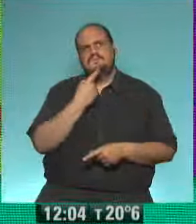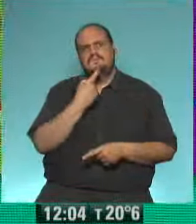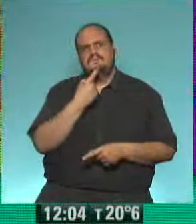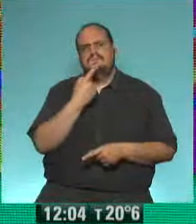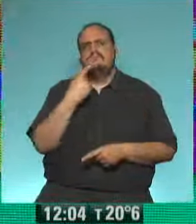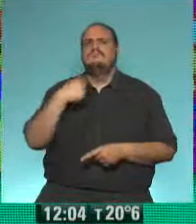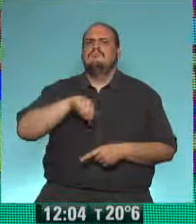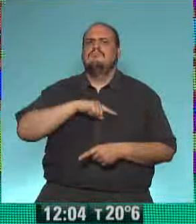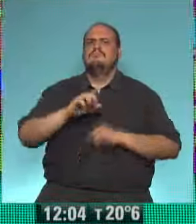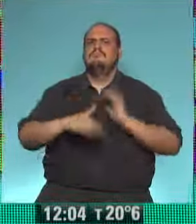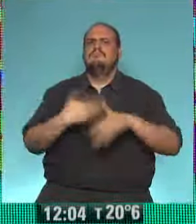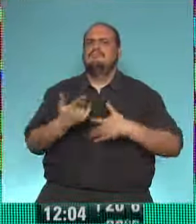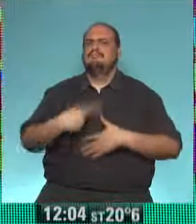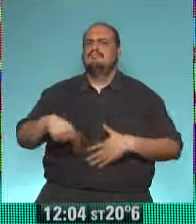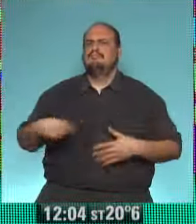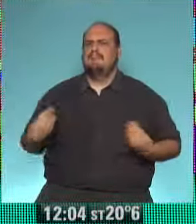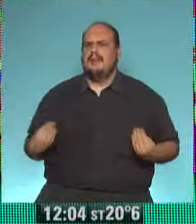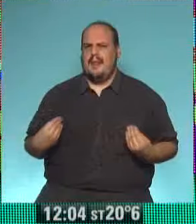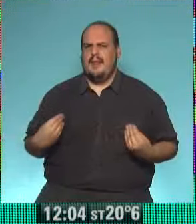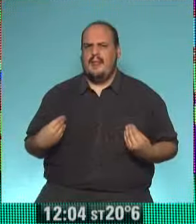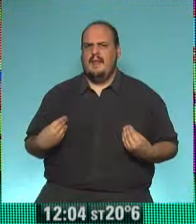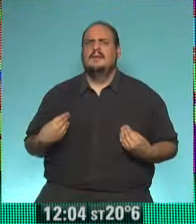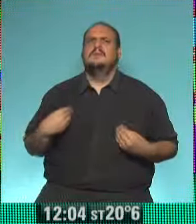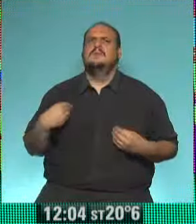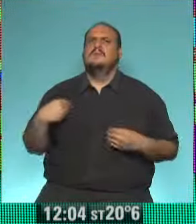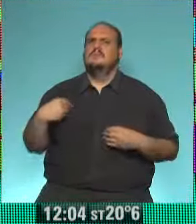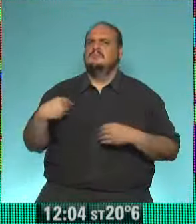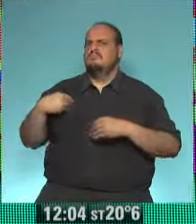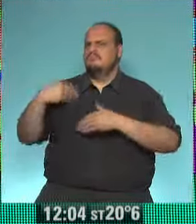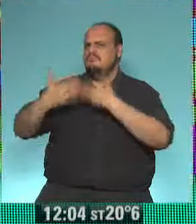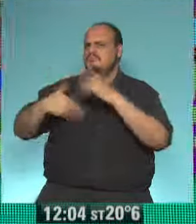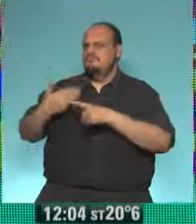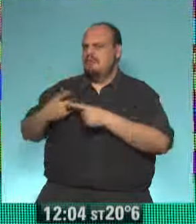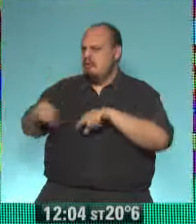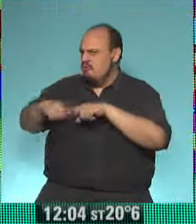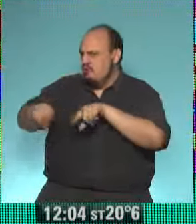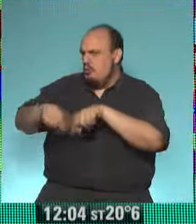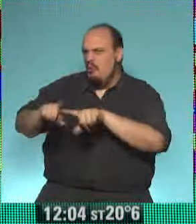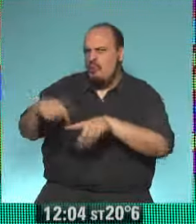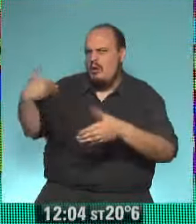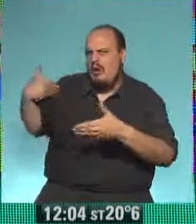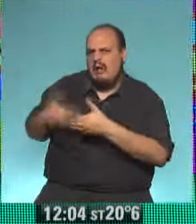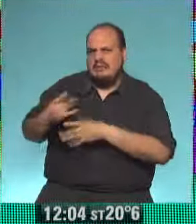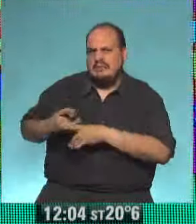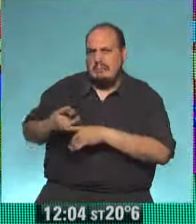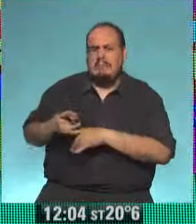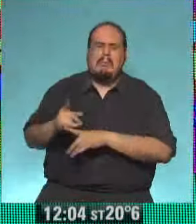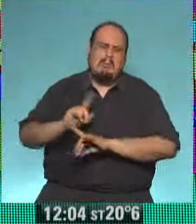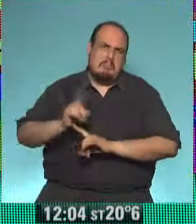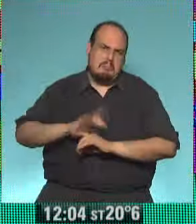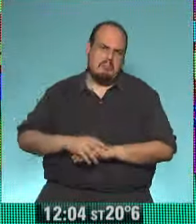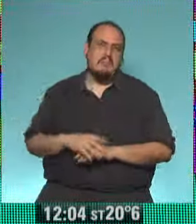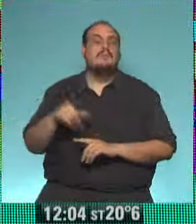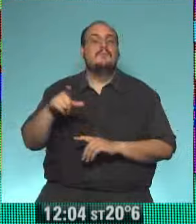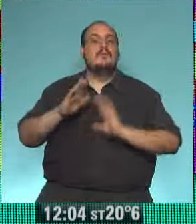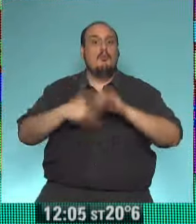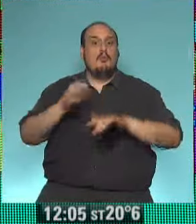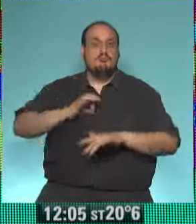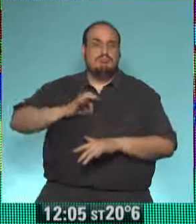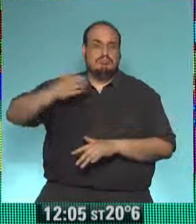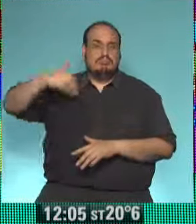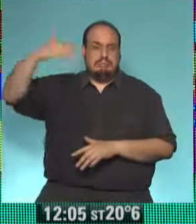jugamos toda la semana y si siempre se jugó igual. Estuvimos aprovechando esto de que los juegos tienen muchos